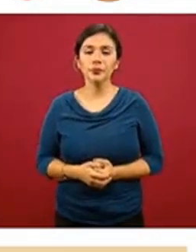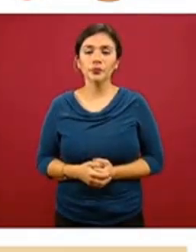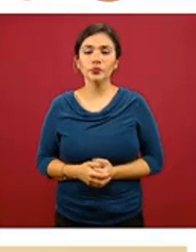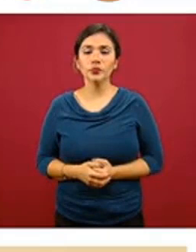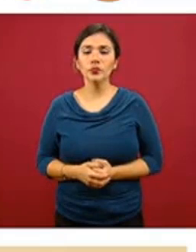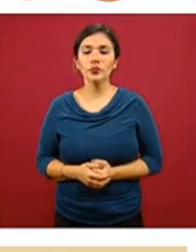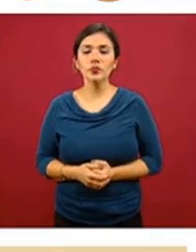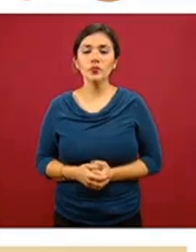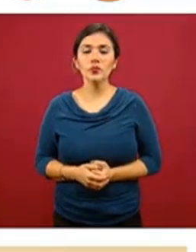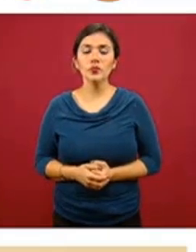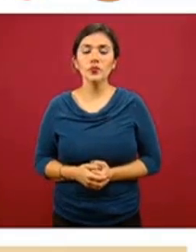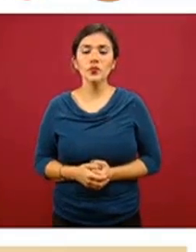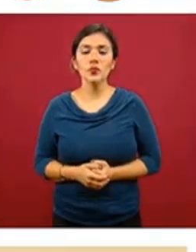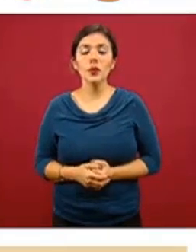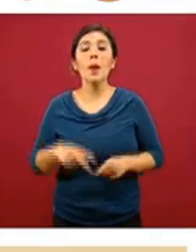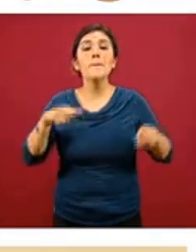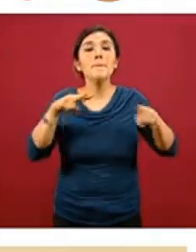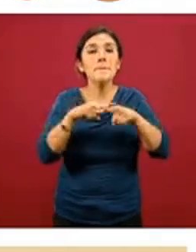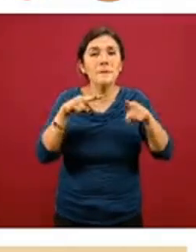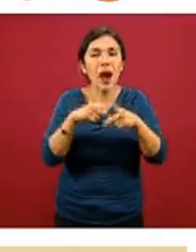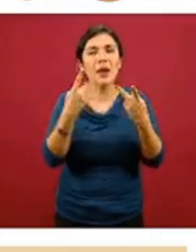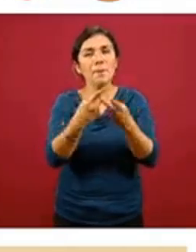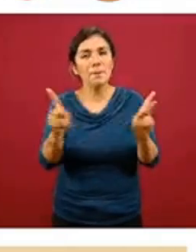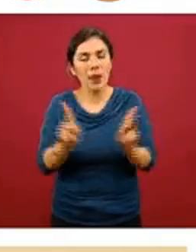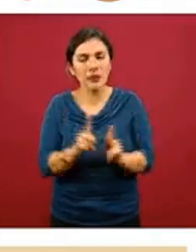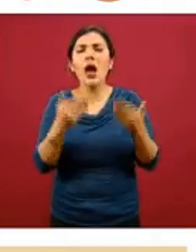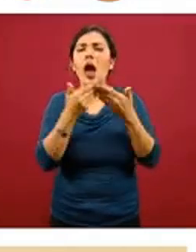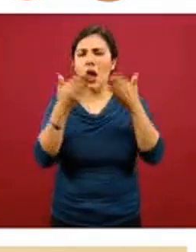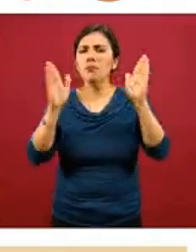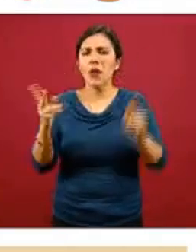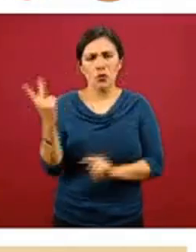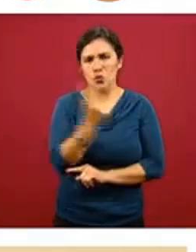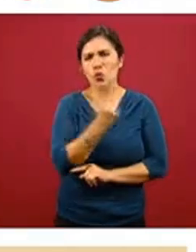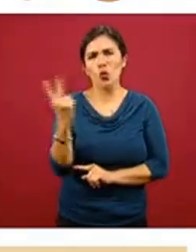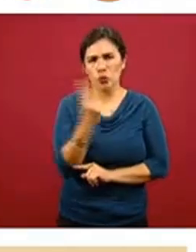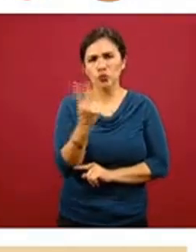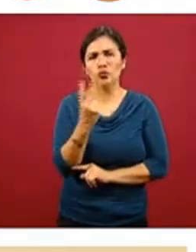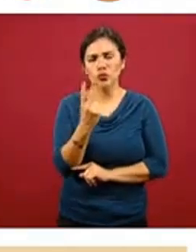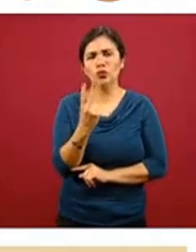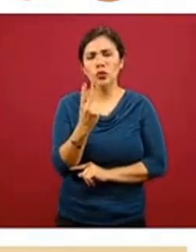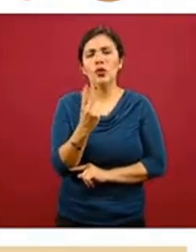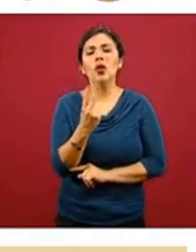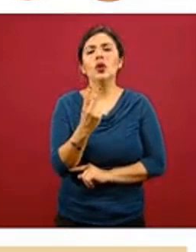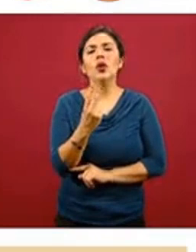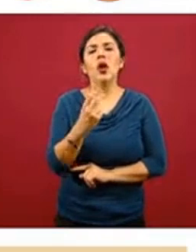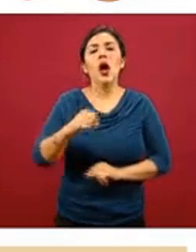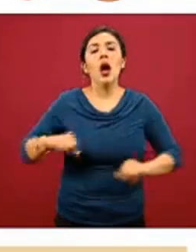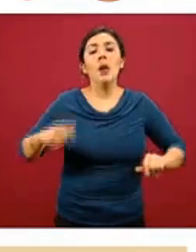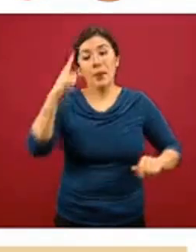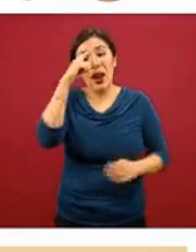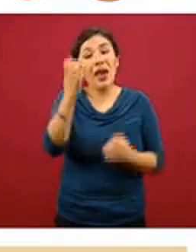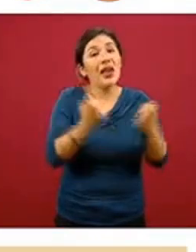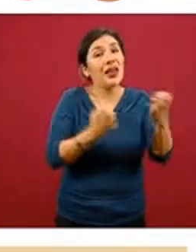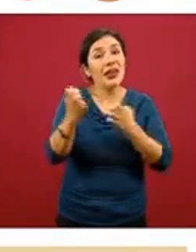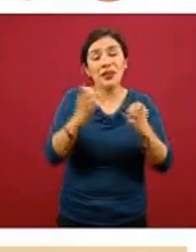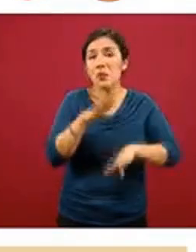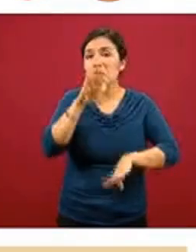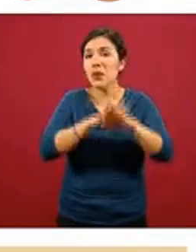las citas programadas. Parques y plazas está abierto desde el naranja. Actividad física es lo